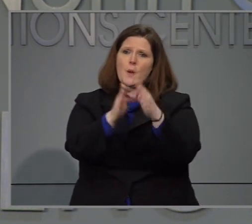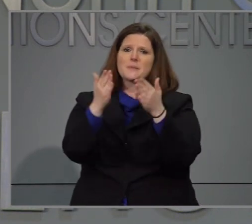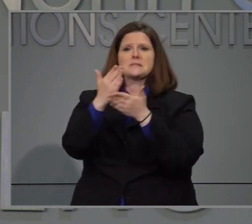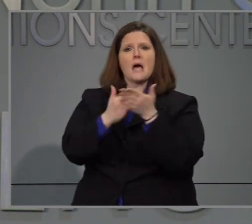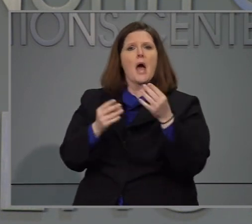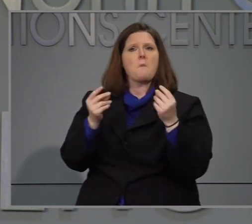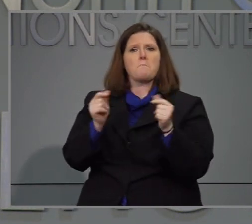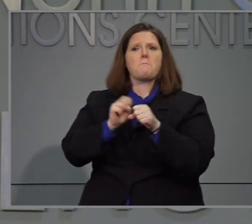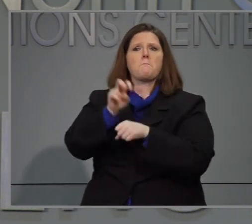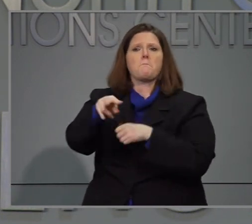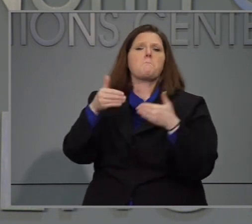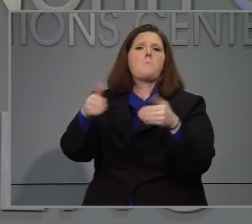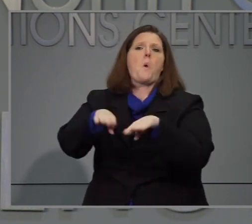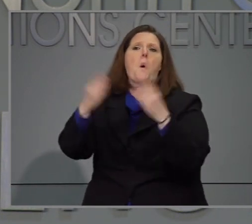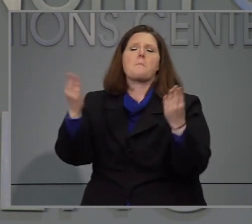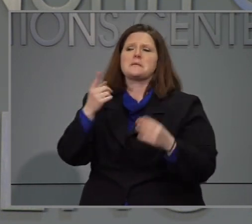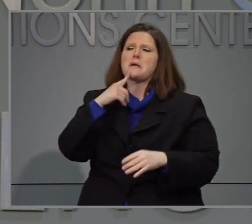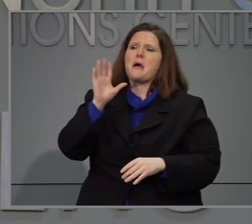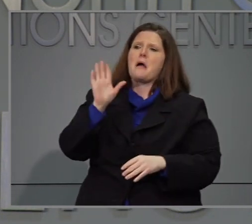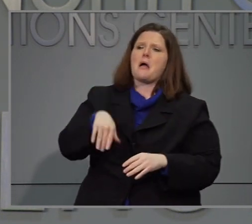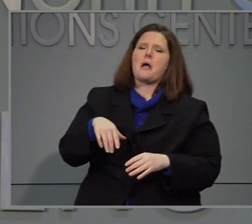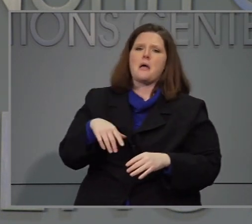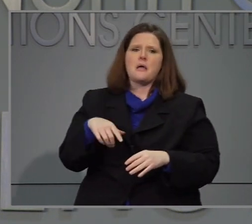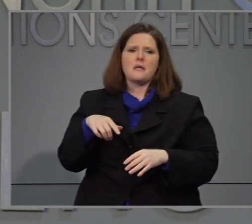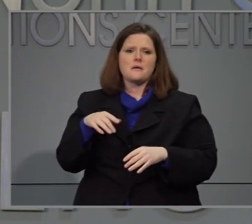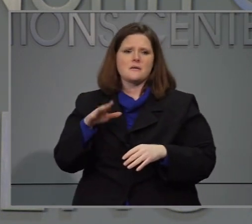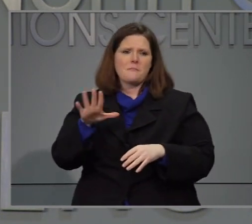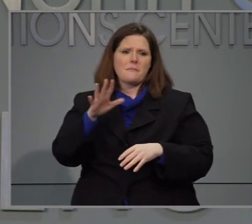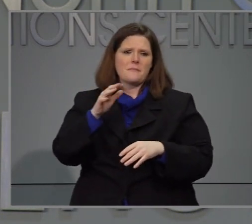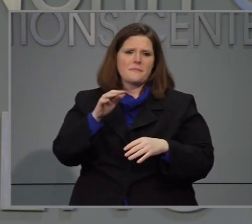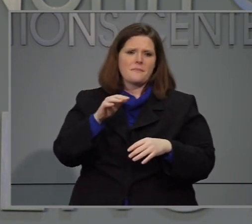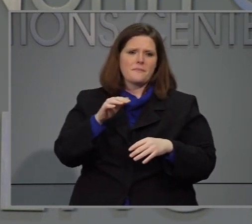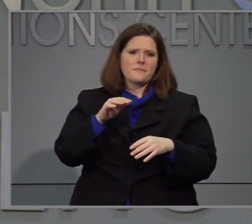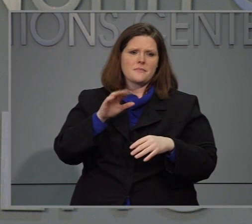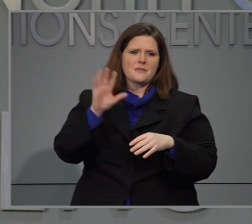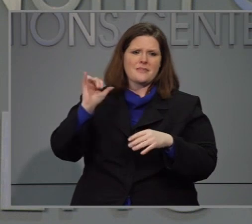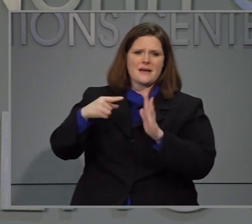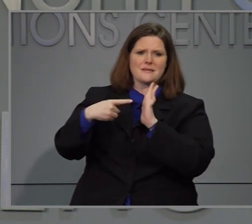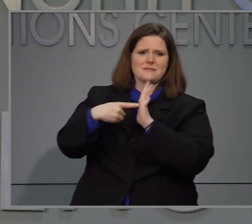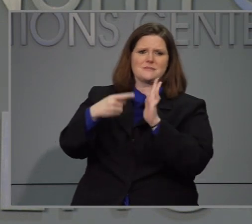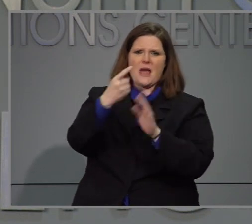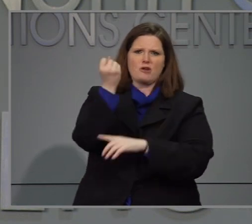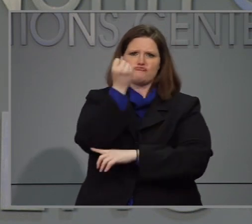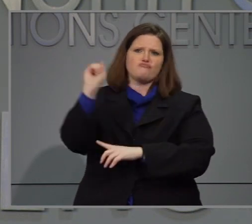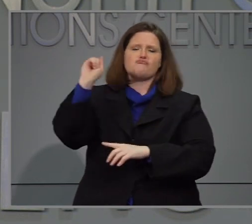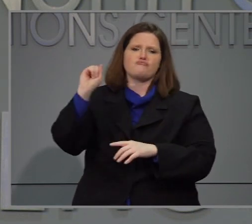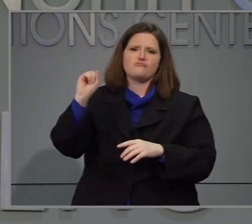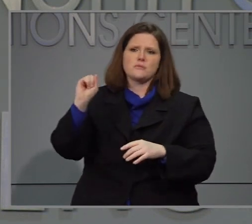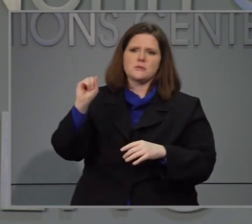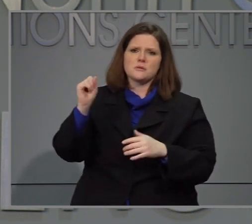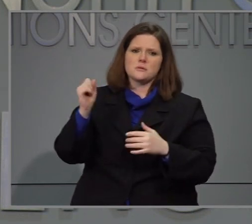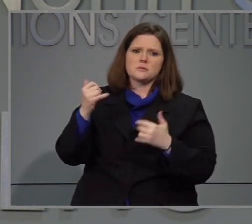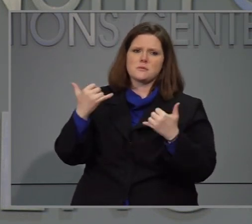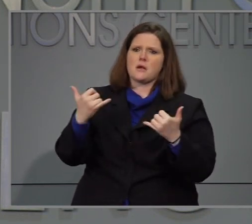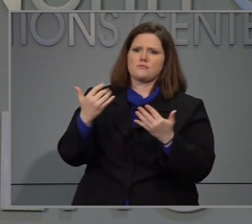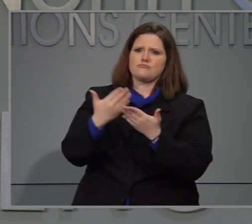abran, y siempre dijeron que no, que era un mensaje simbólico. ¿Cuál es su respuesta a esto? ¿Y cuál es su mensaje de hoy